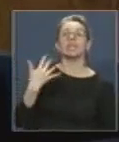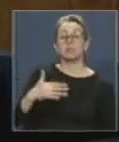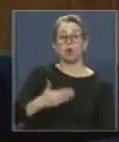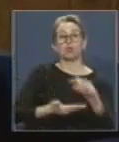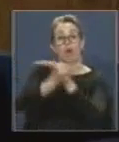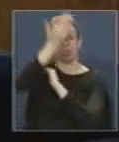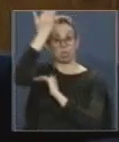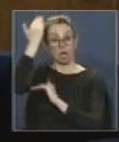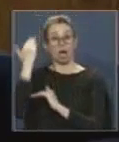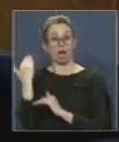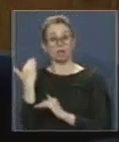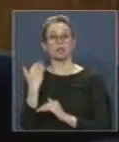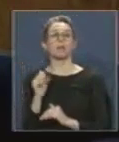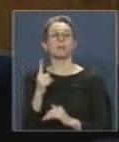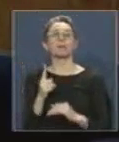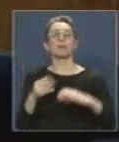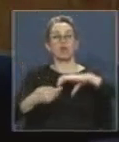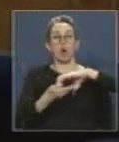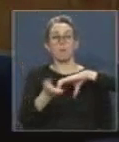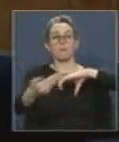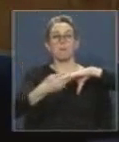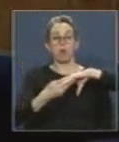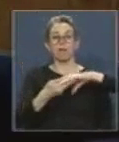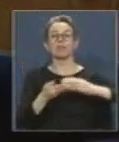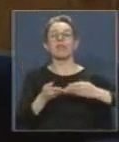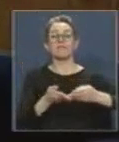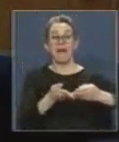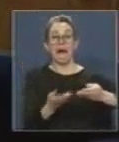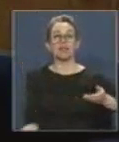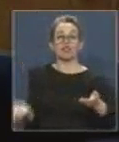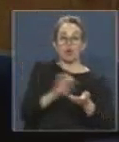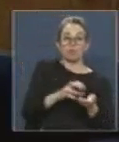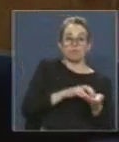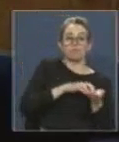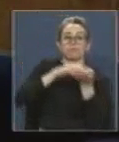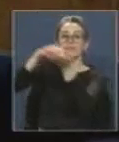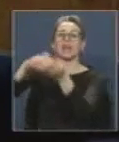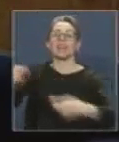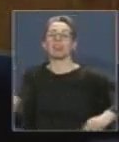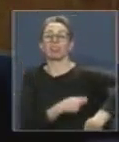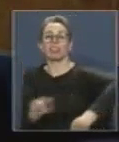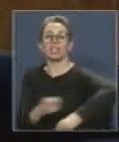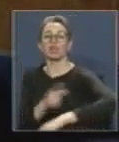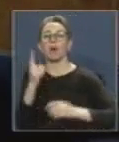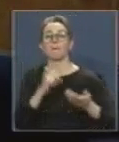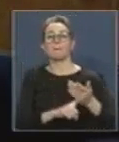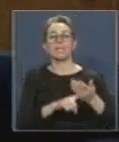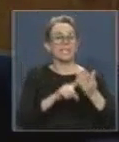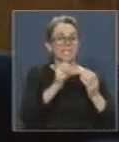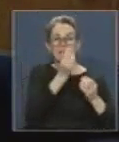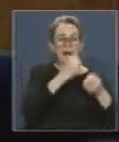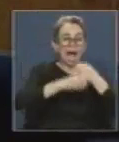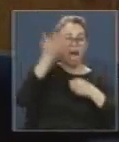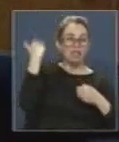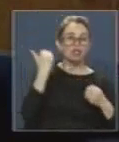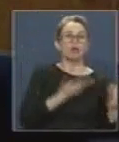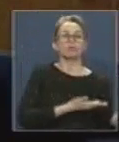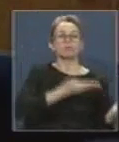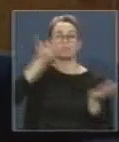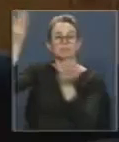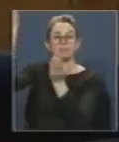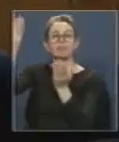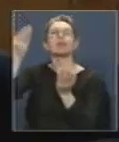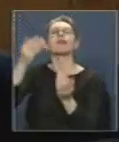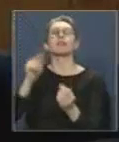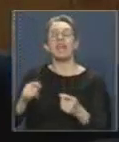extraordinaria primero fue el puerto de salida obligado del trigo llevándose 1800 exportar el 90 95 por ciento de